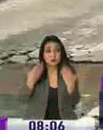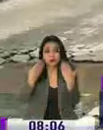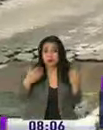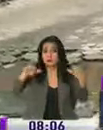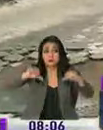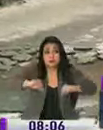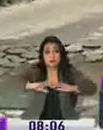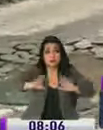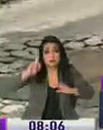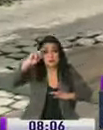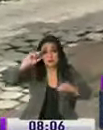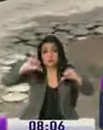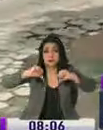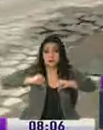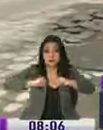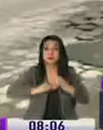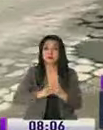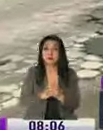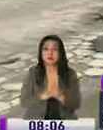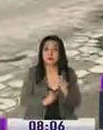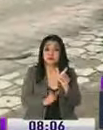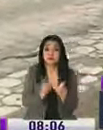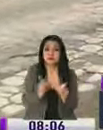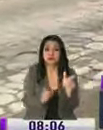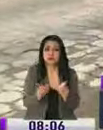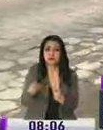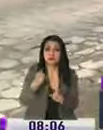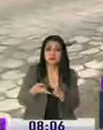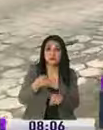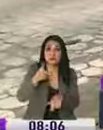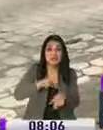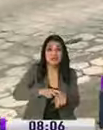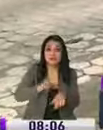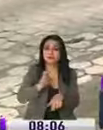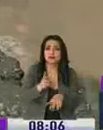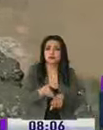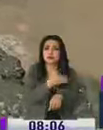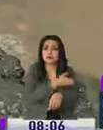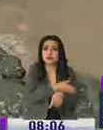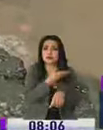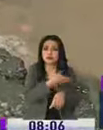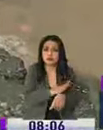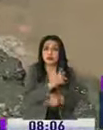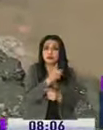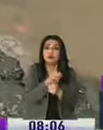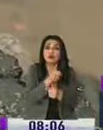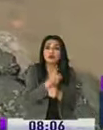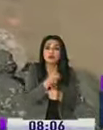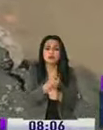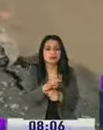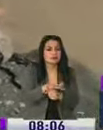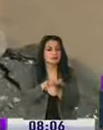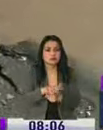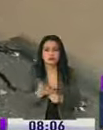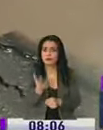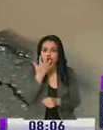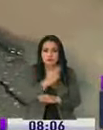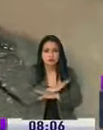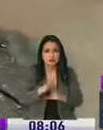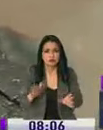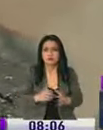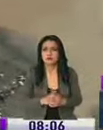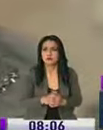A decir de los moradores, este hecho no sería la primera vez que sucede, por lo que se encuentran indignados, ya que